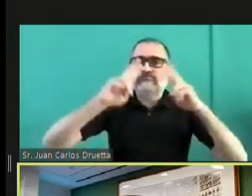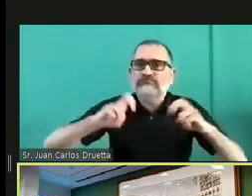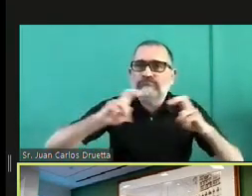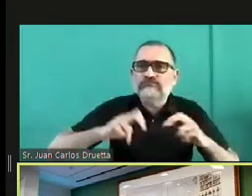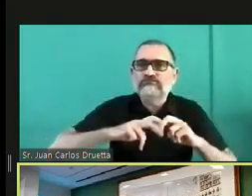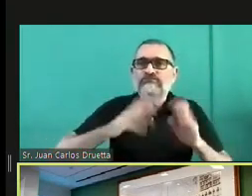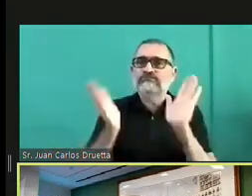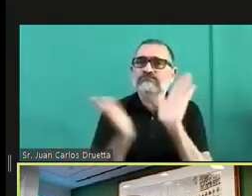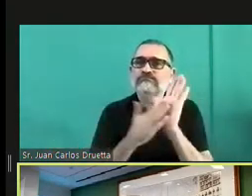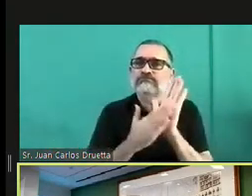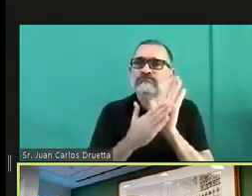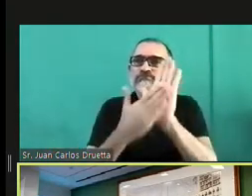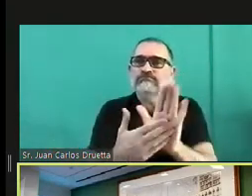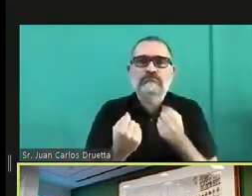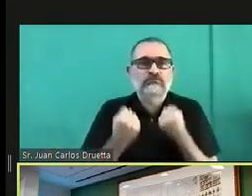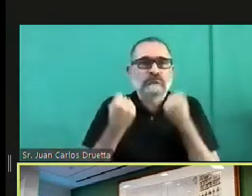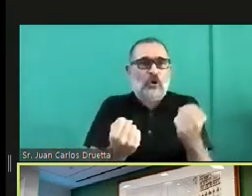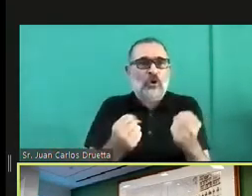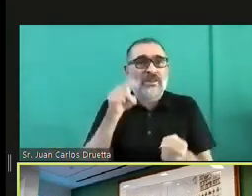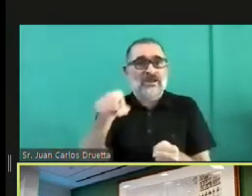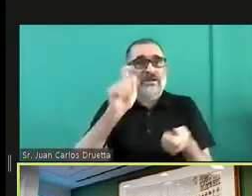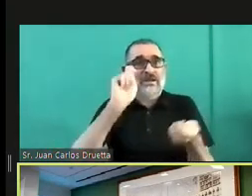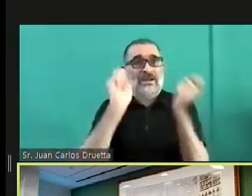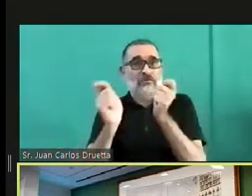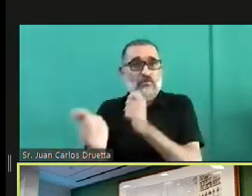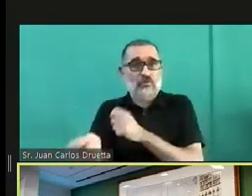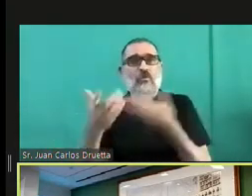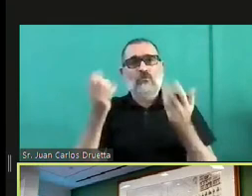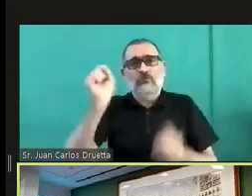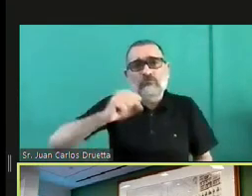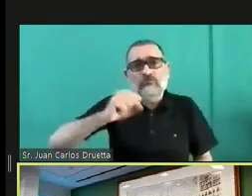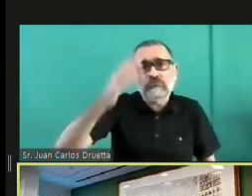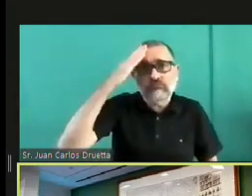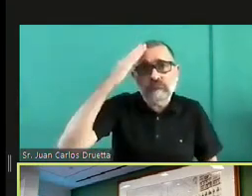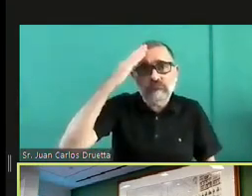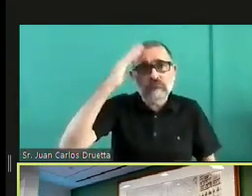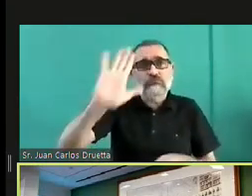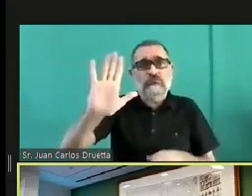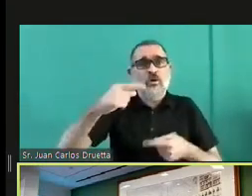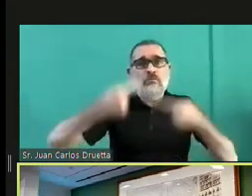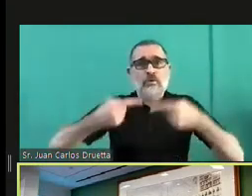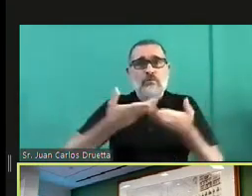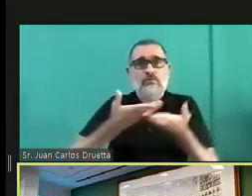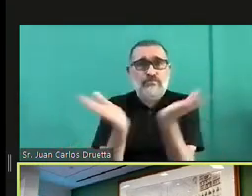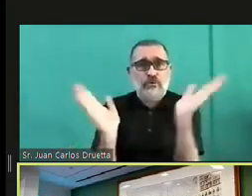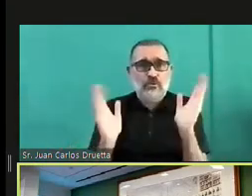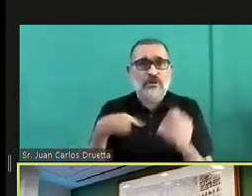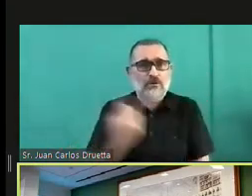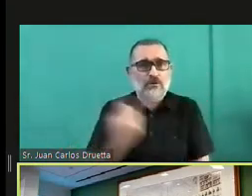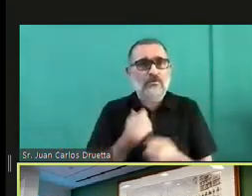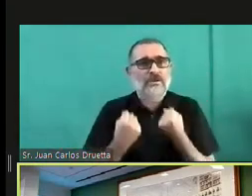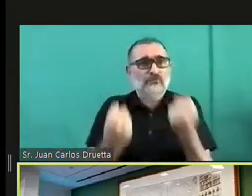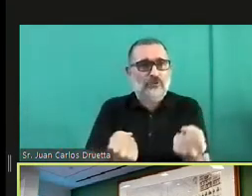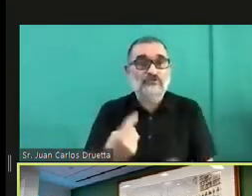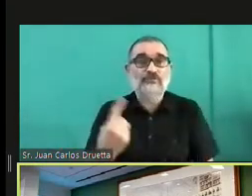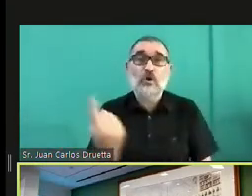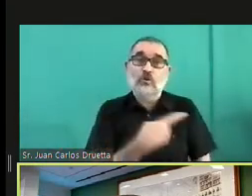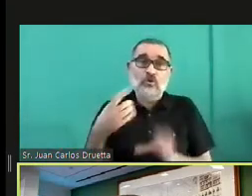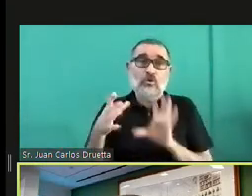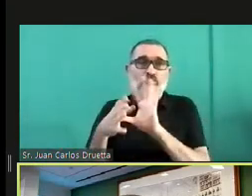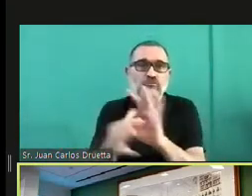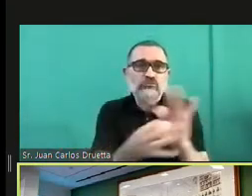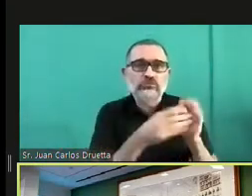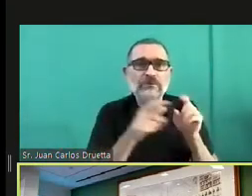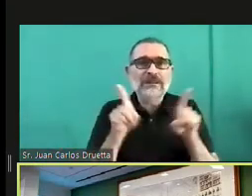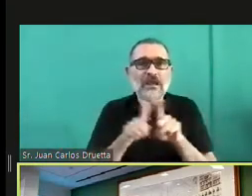industrias para de esta manera apoyar a los gobiernos en resistirlo por esto necesitamos